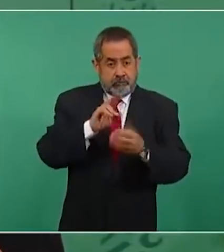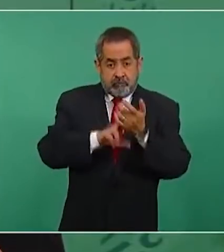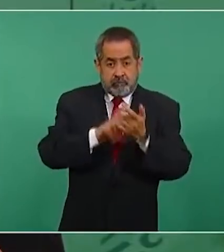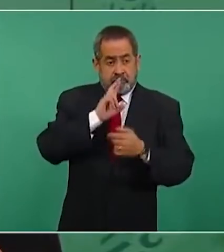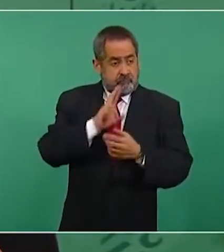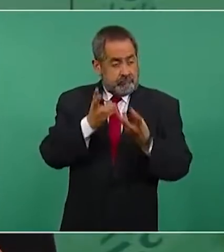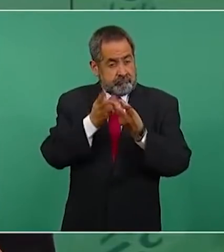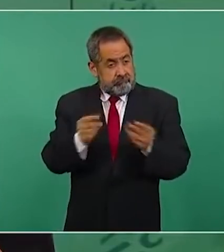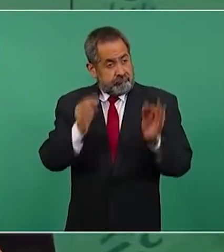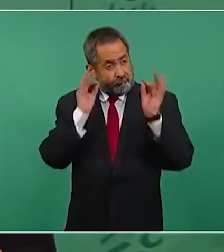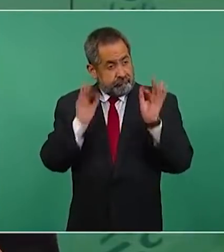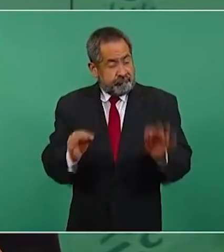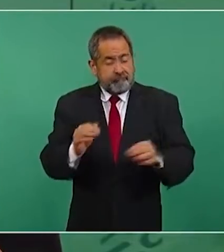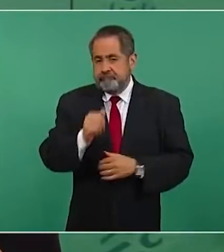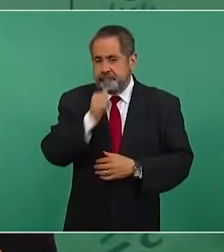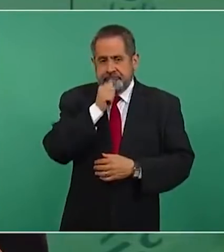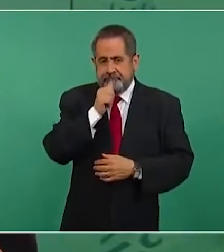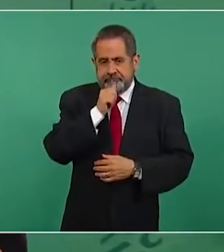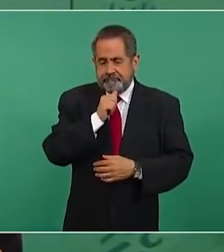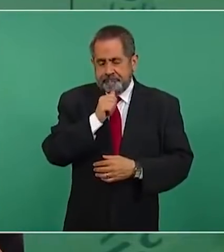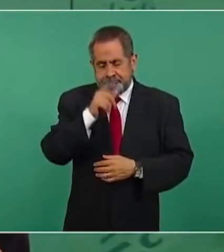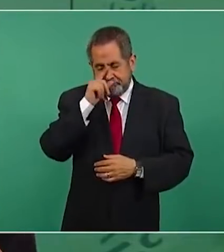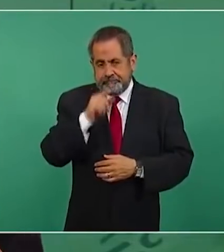tecnológico para